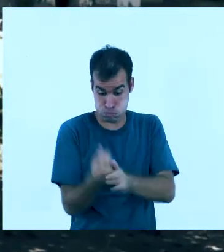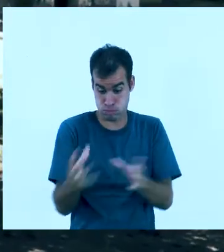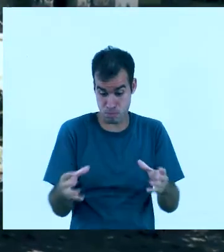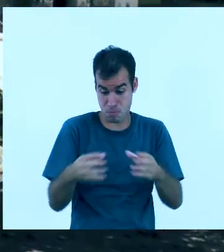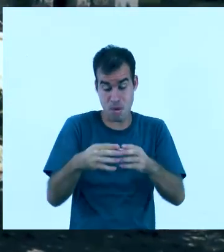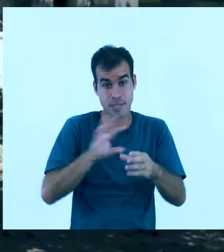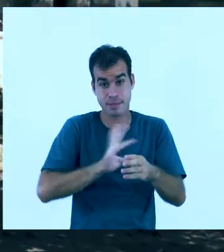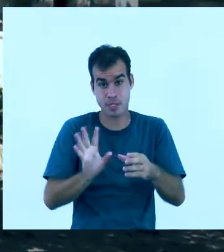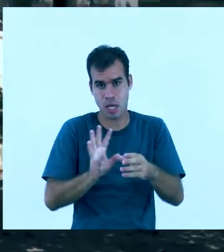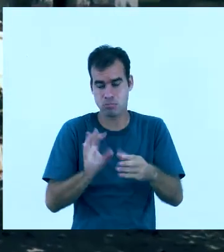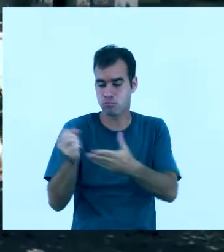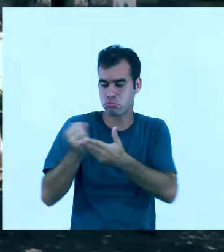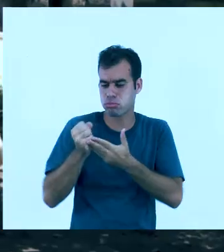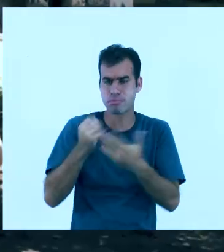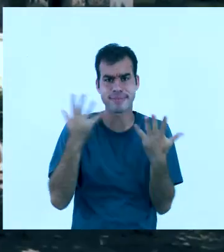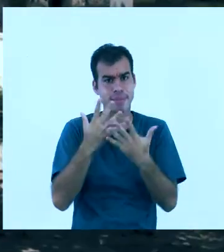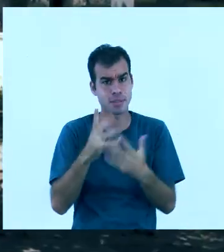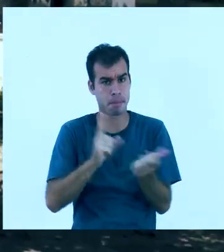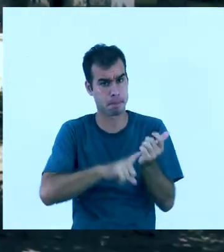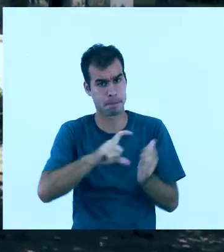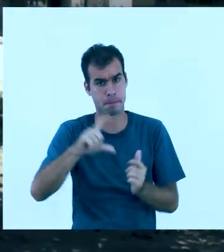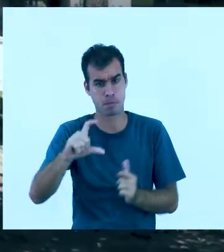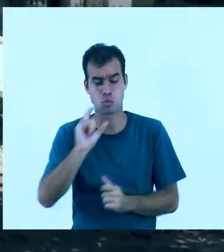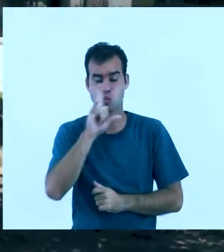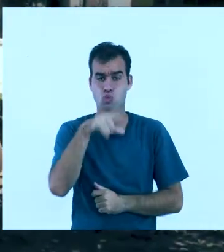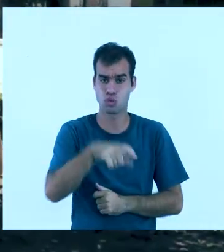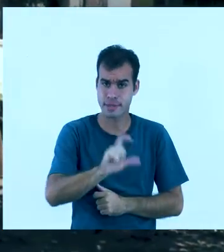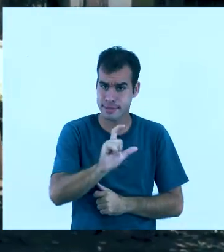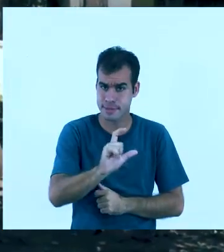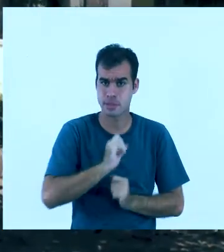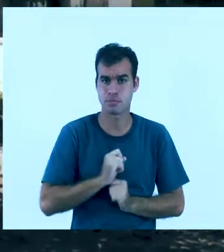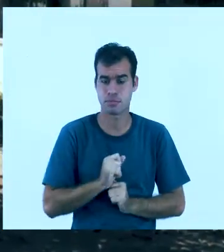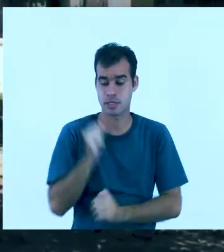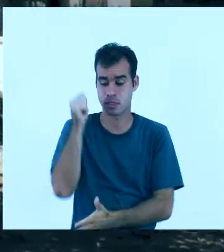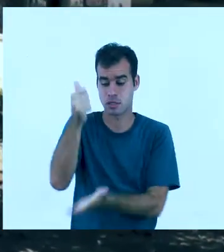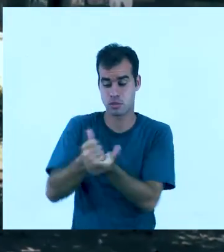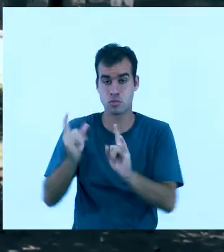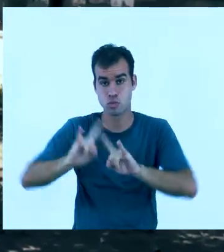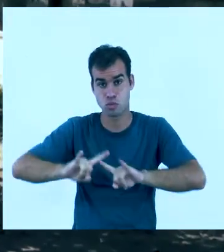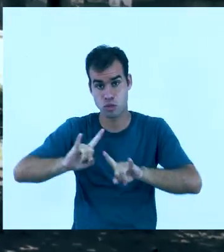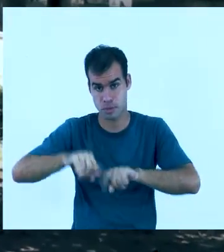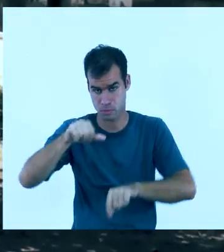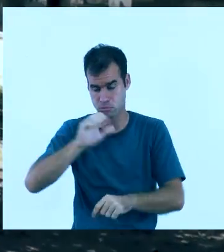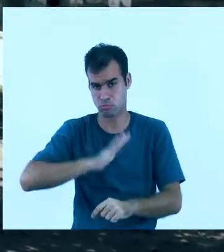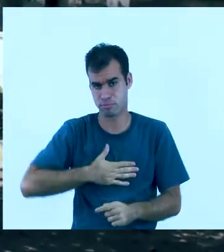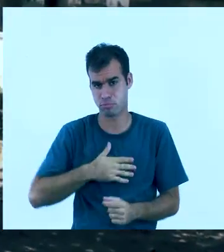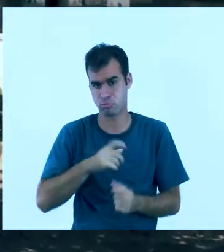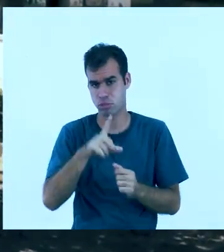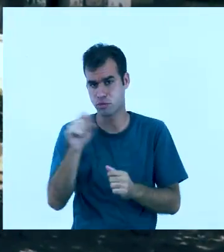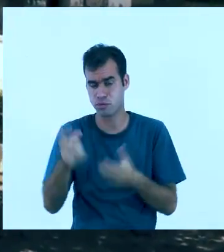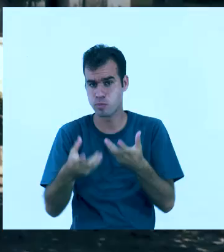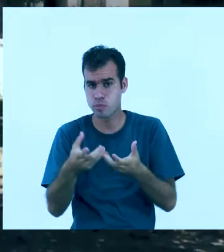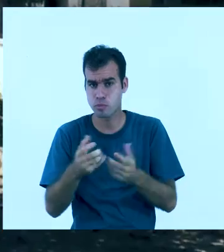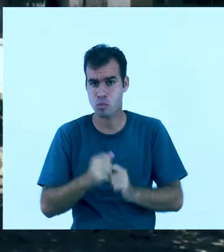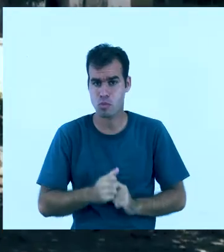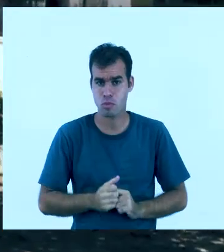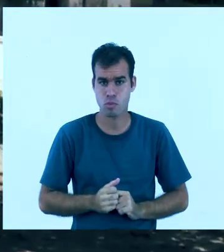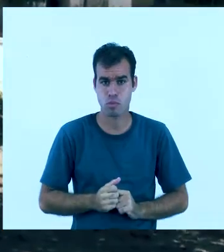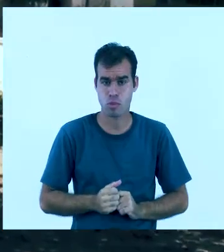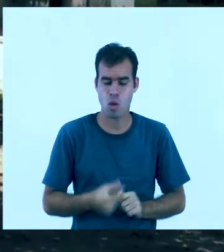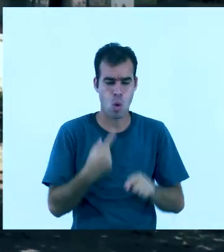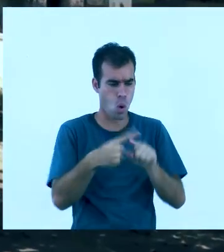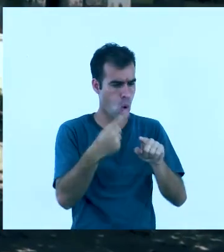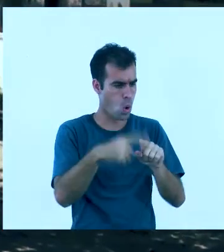hemos contado con el apoyo del partido, de la Unión de Jóvenes Comunistas, de la sede universitaria de acá del territorio y